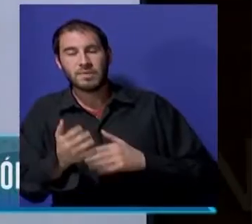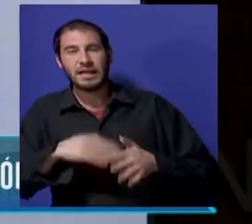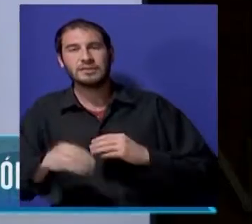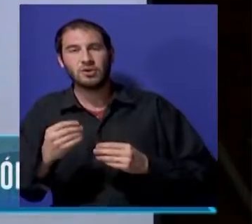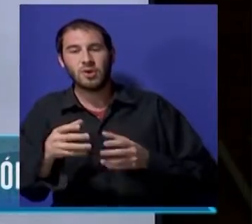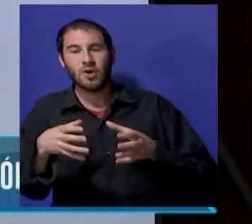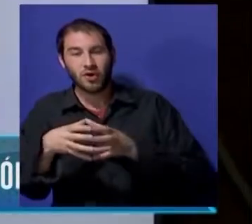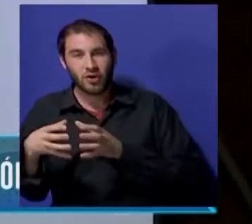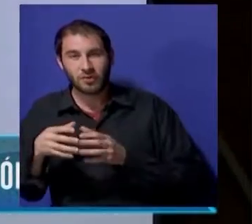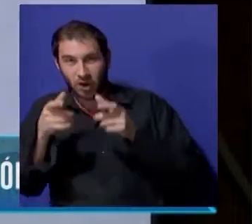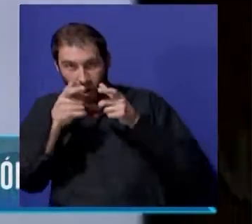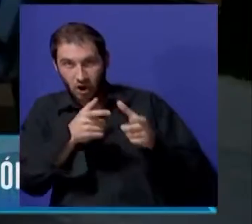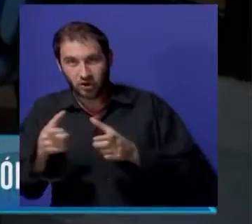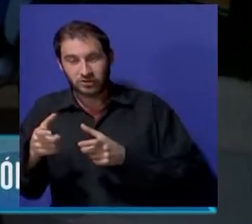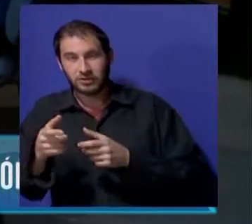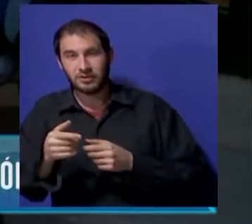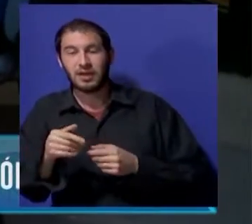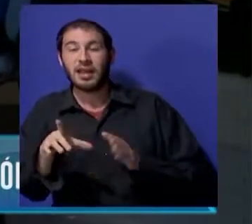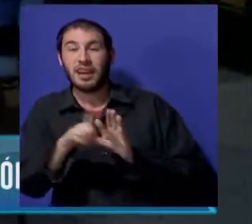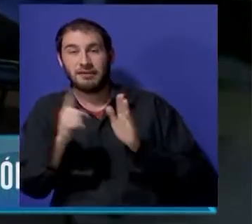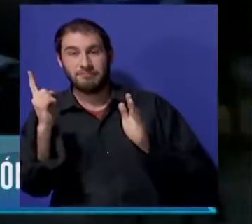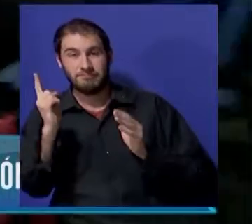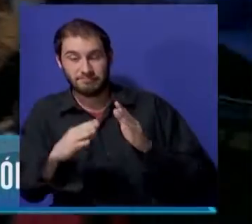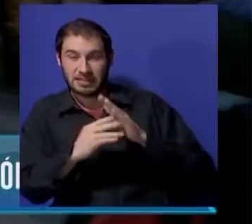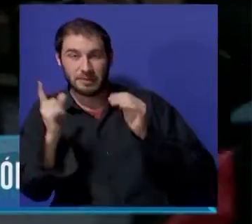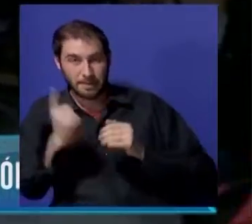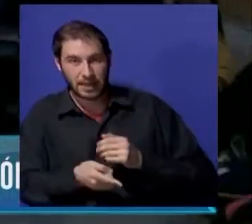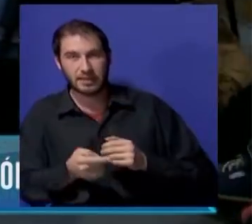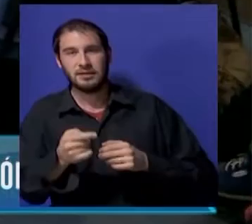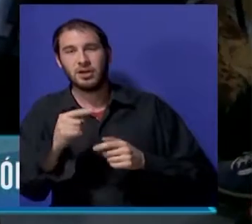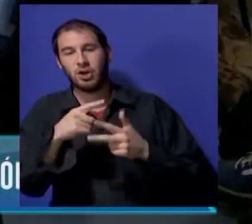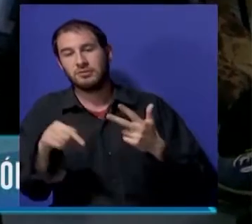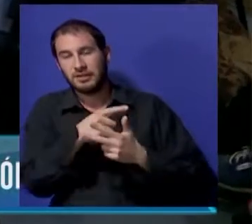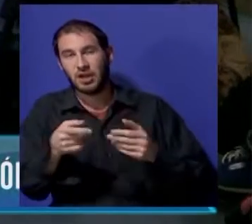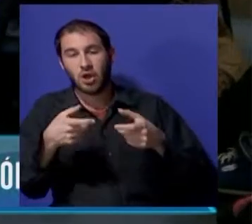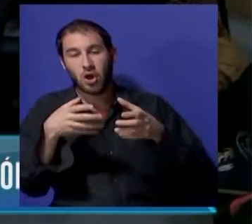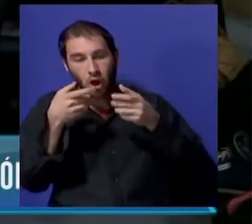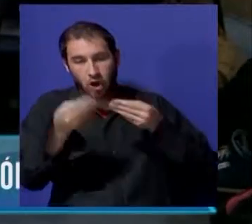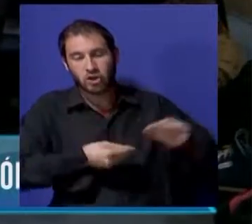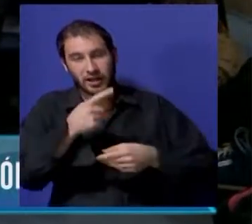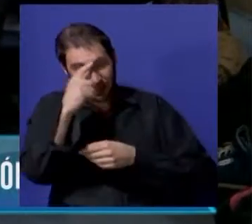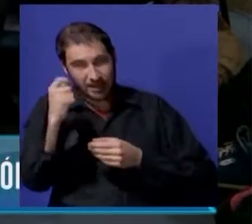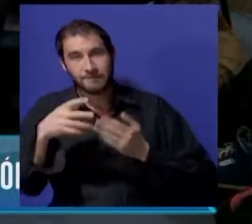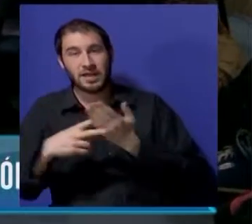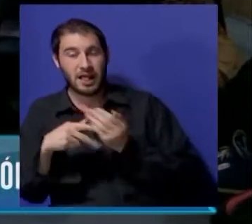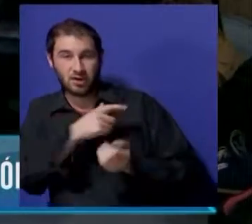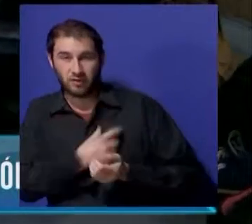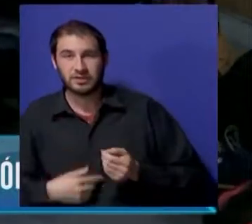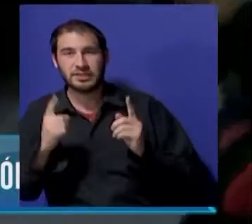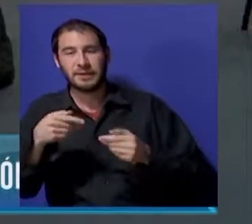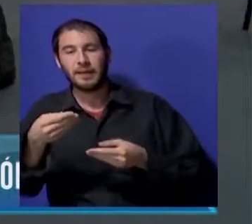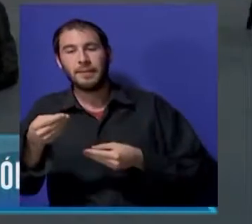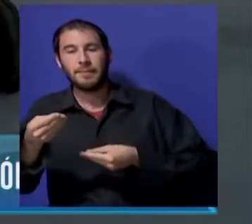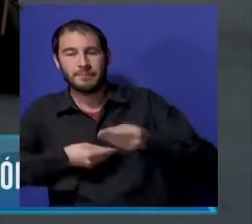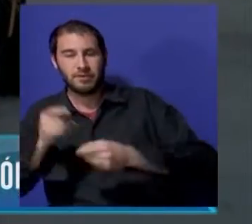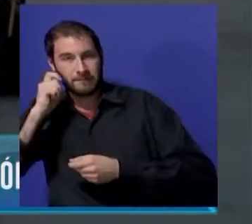de los organismos de control que prevé la Constitución de Mendoza, que son 3, la Contaduría General de la Provincia, Fiscalía de Estado y el Tribunal de